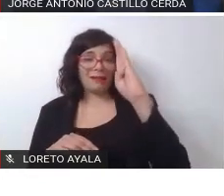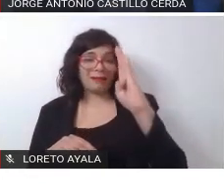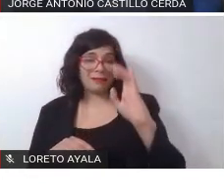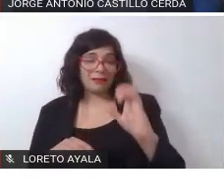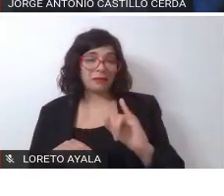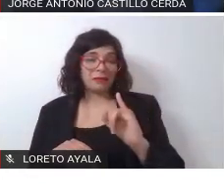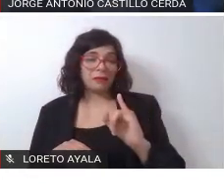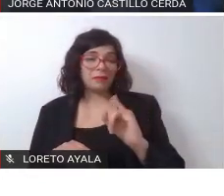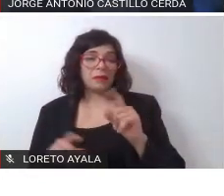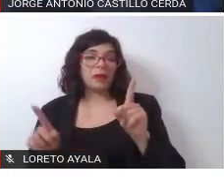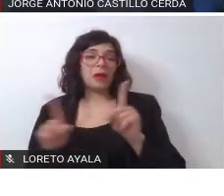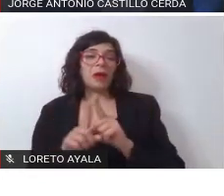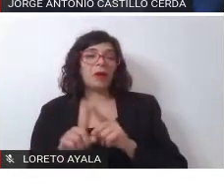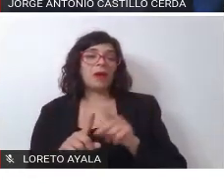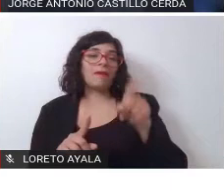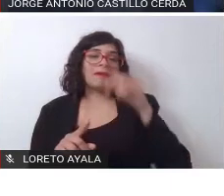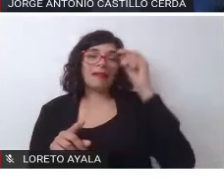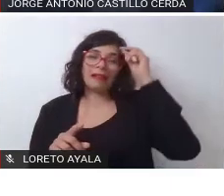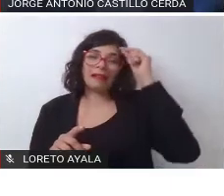No, van a inventar ahí,